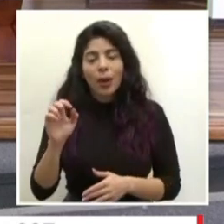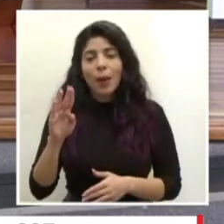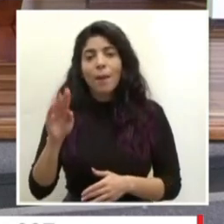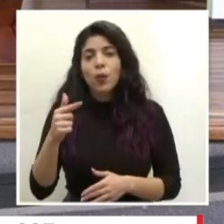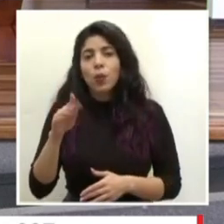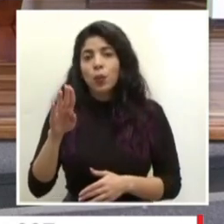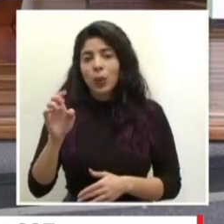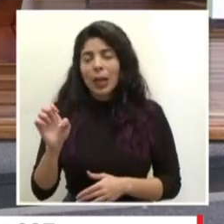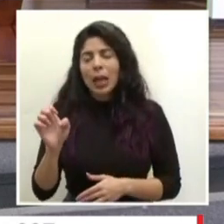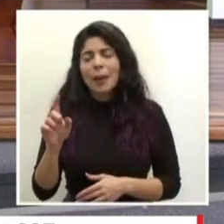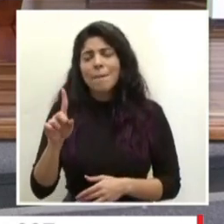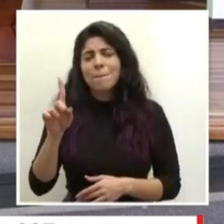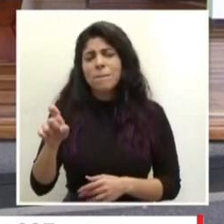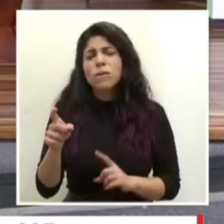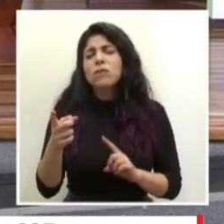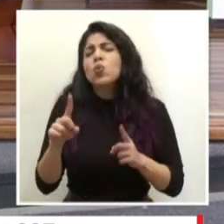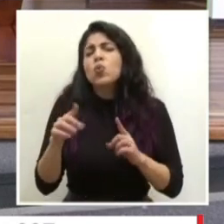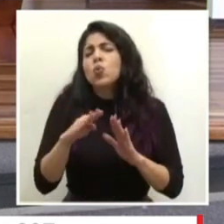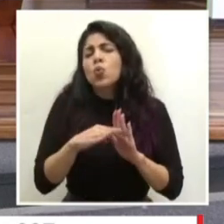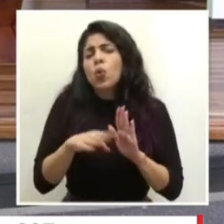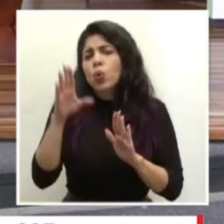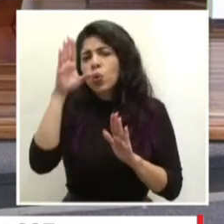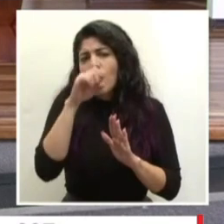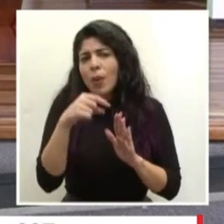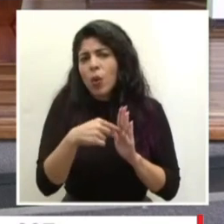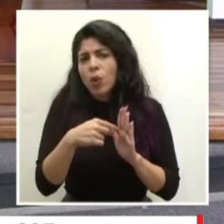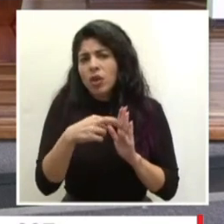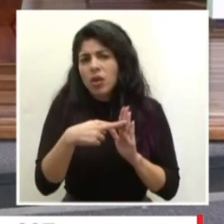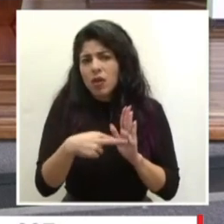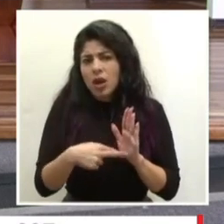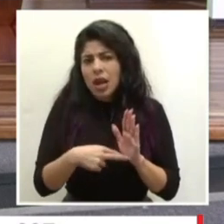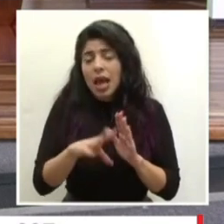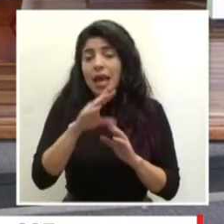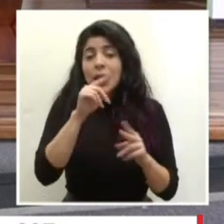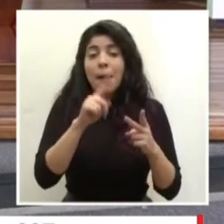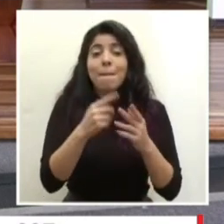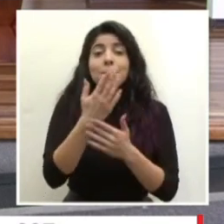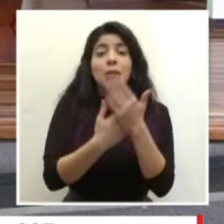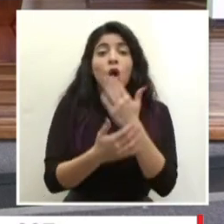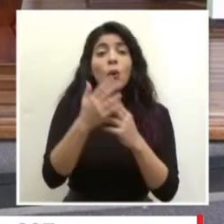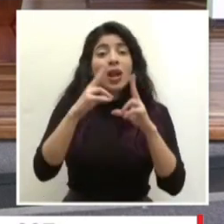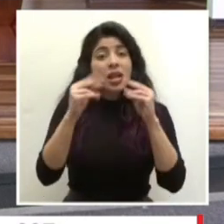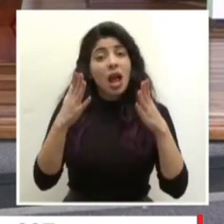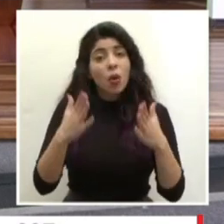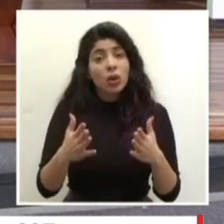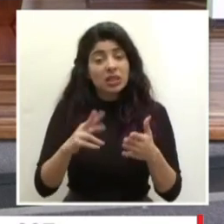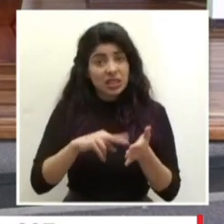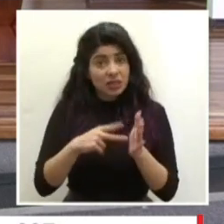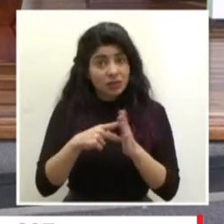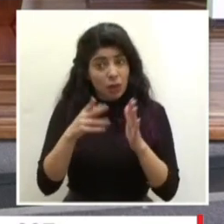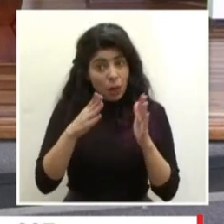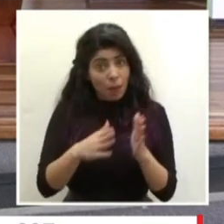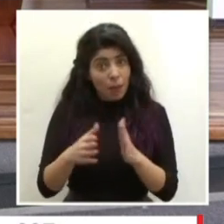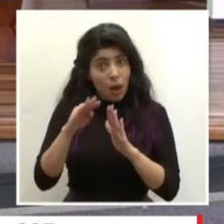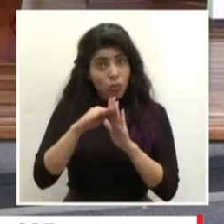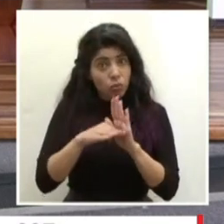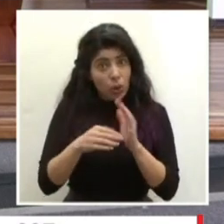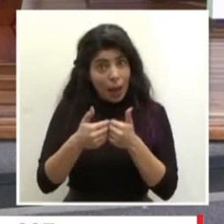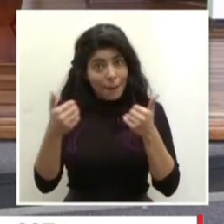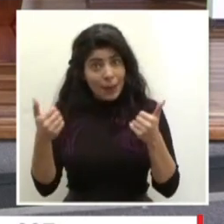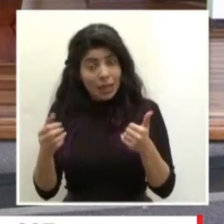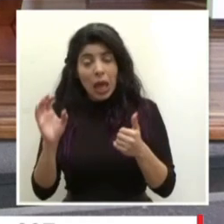COVID-19. ¿Qué aspectos contemplaron para este primer lineamiento? Y sobre la mano de obra nicaragüense, ¿se trabaja en un lineamiento aparte